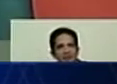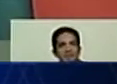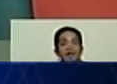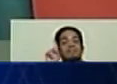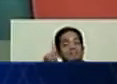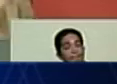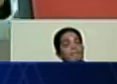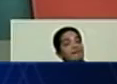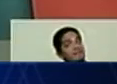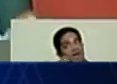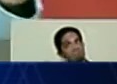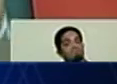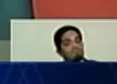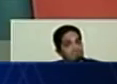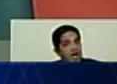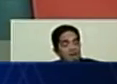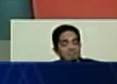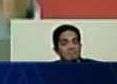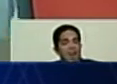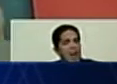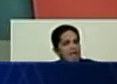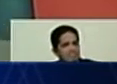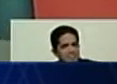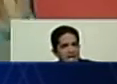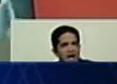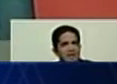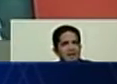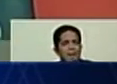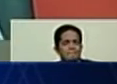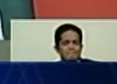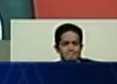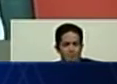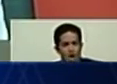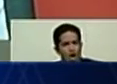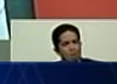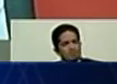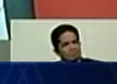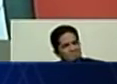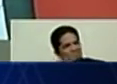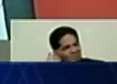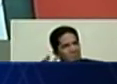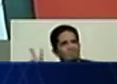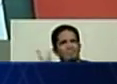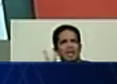pretende entregar territorio sagrado, indubitable de soberanía de Venezuela.